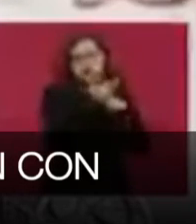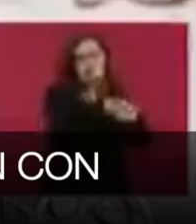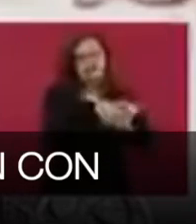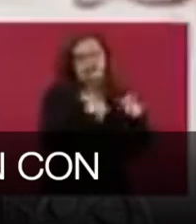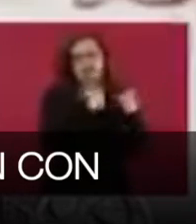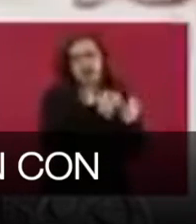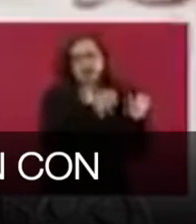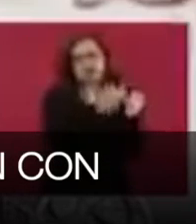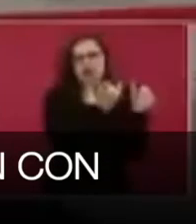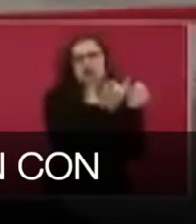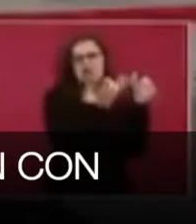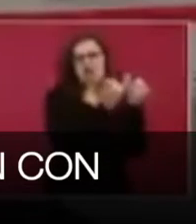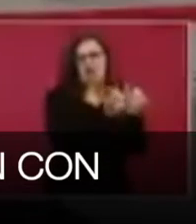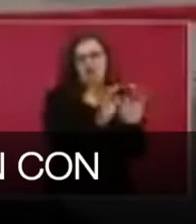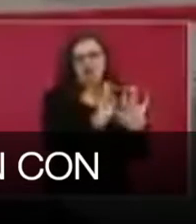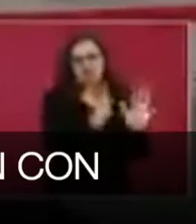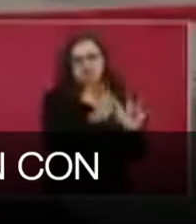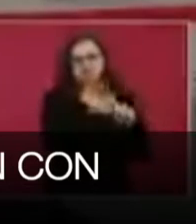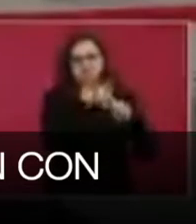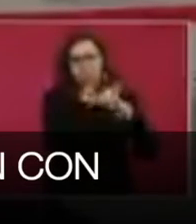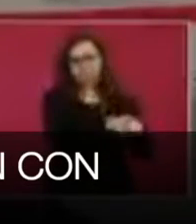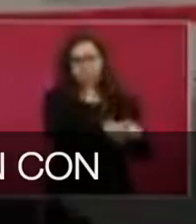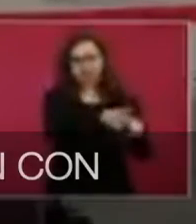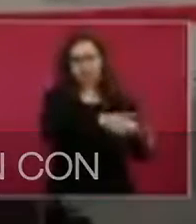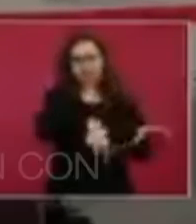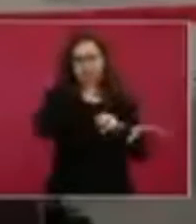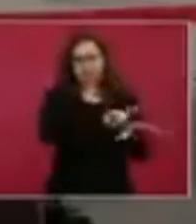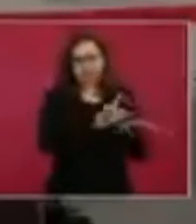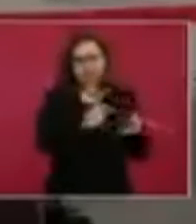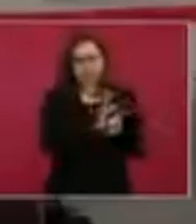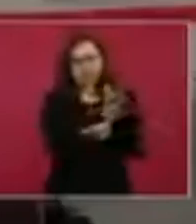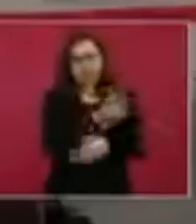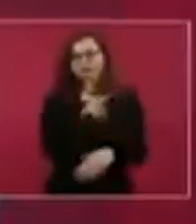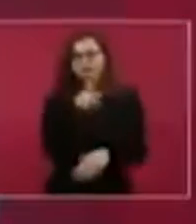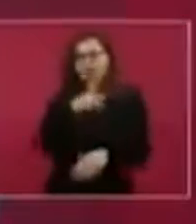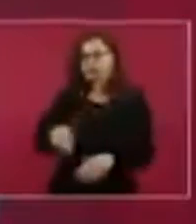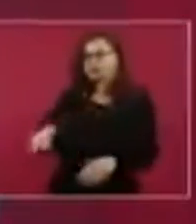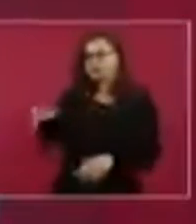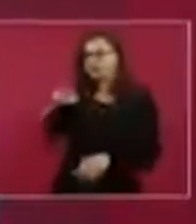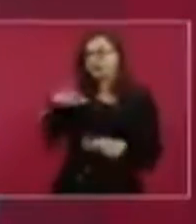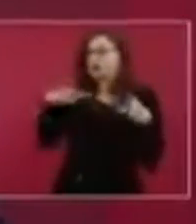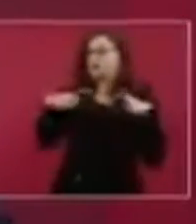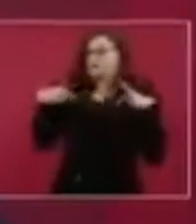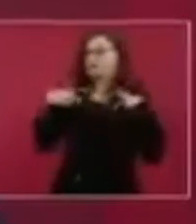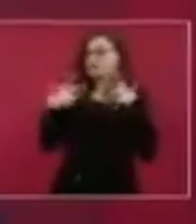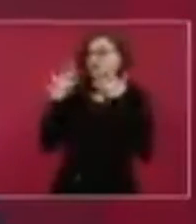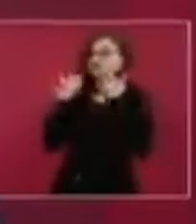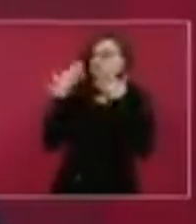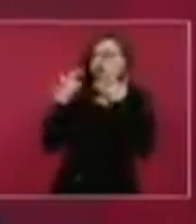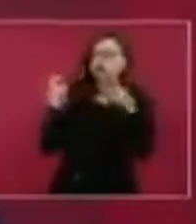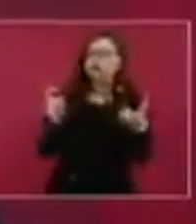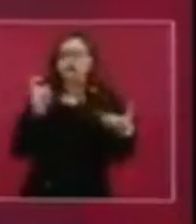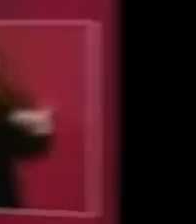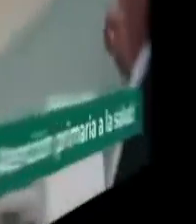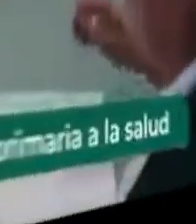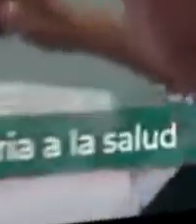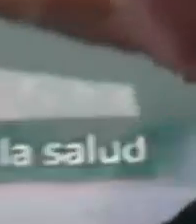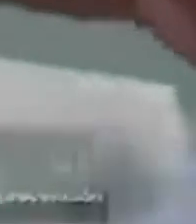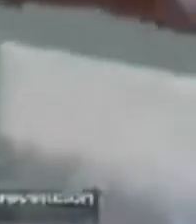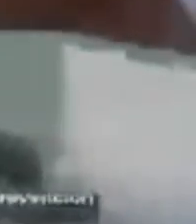igual. Aquí nos estamos enfocando en la población más vulnerable, quienes menos tienen y que no tienen seguridad